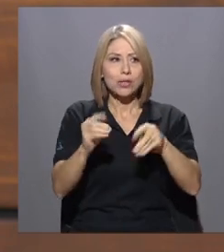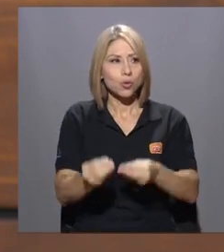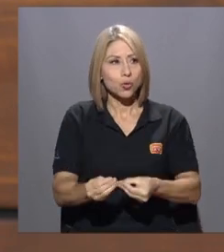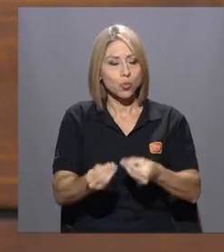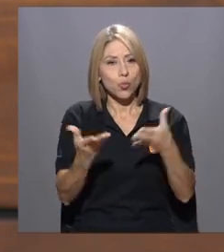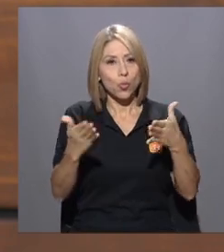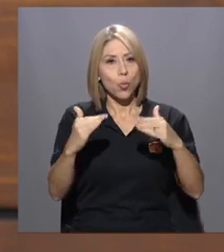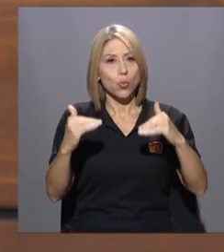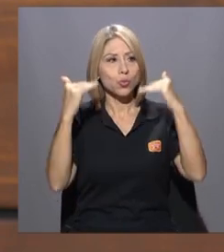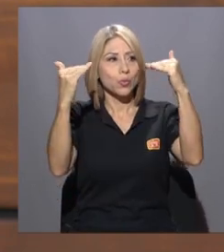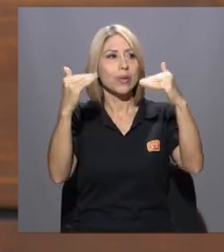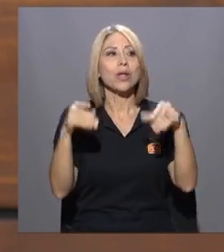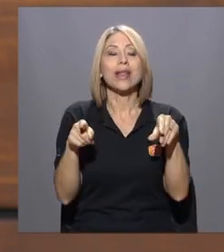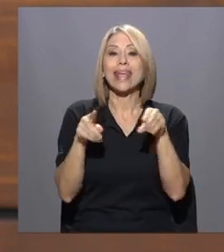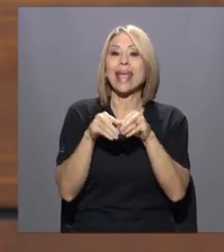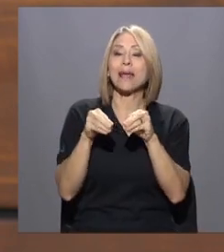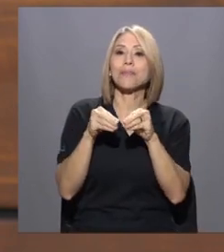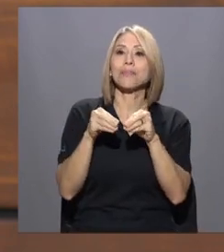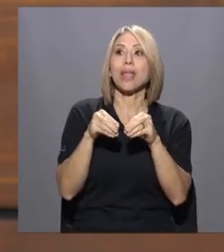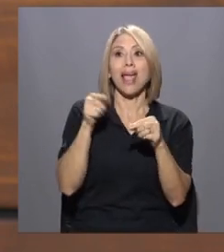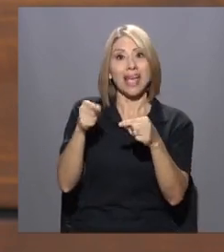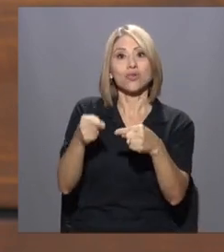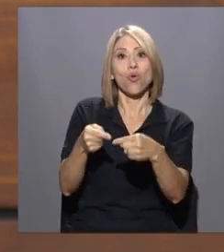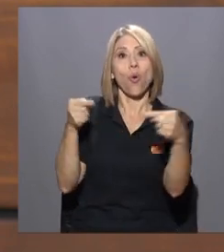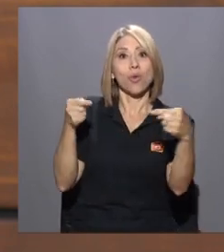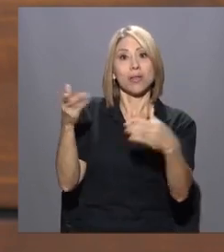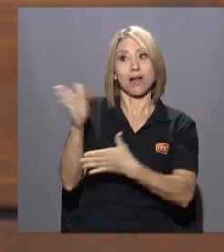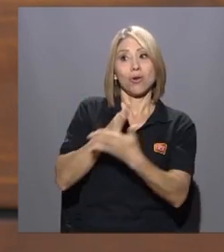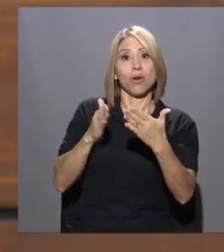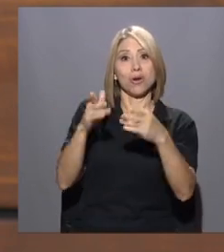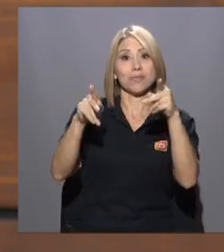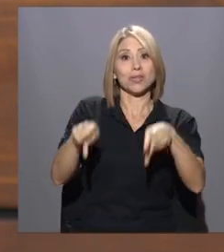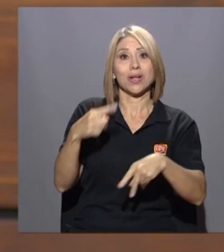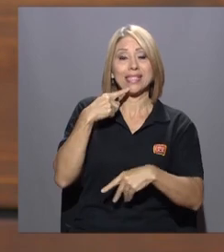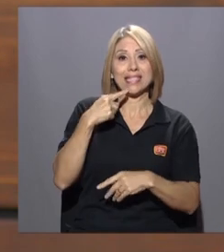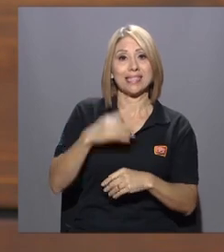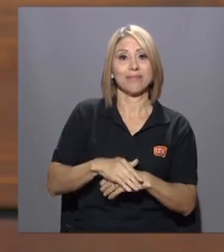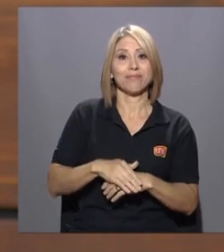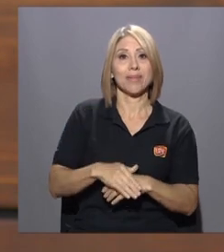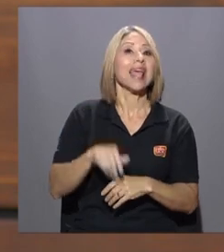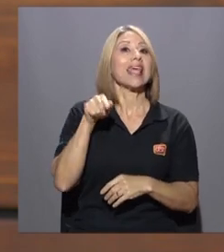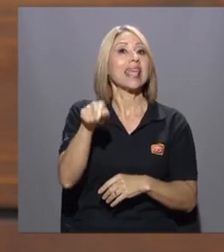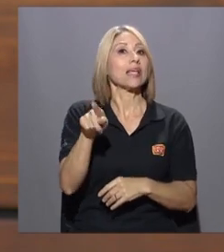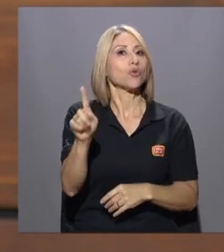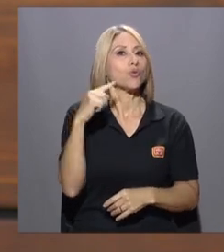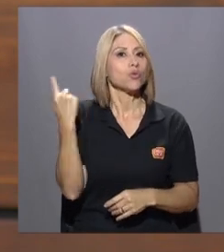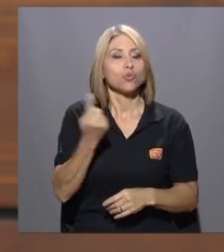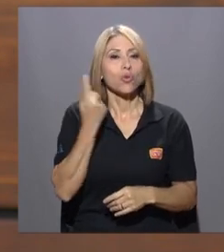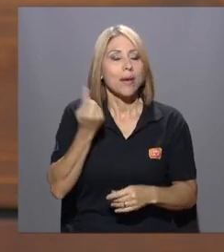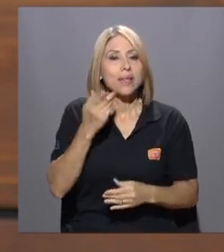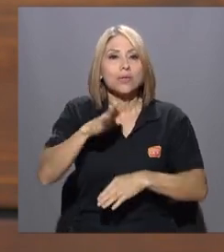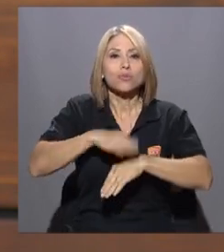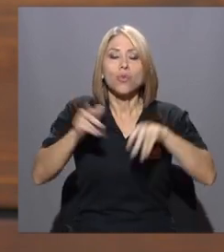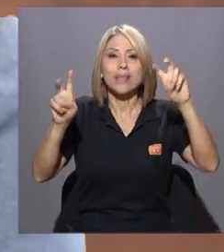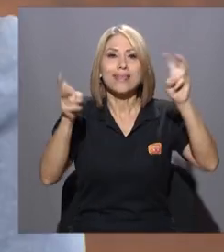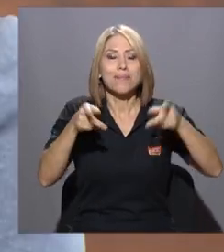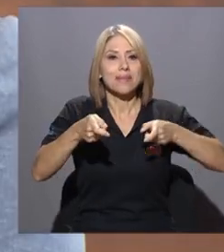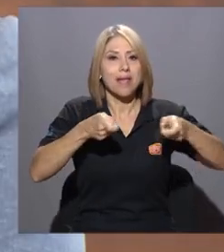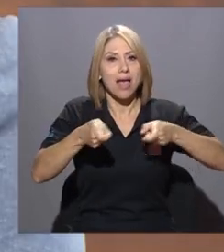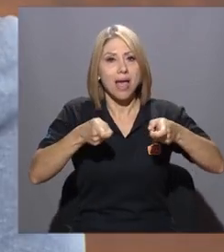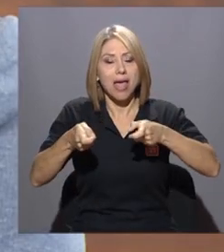allá, y esto en contra de lo que dicen algunas personas, más allá de los aspectos meramente